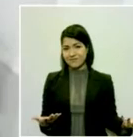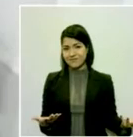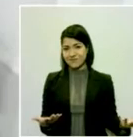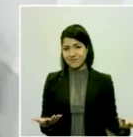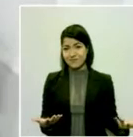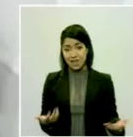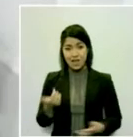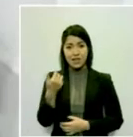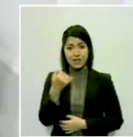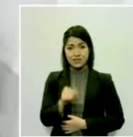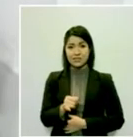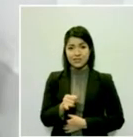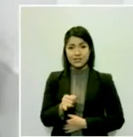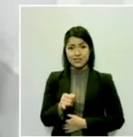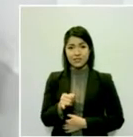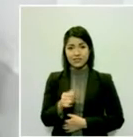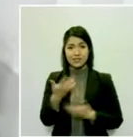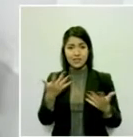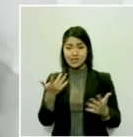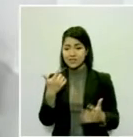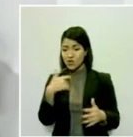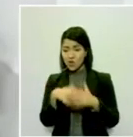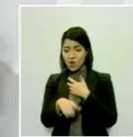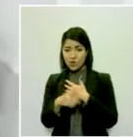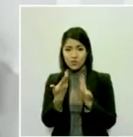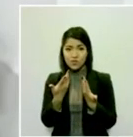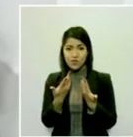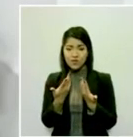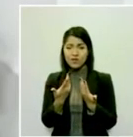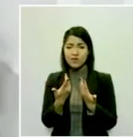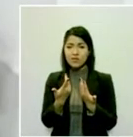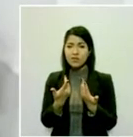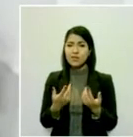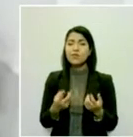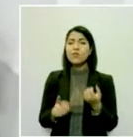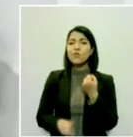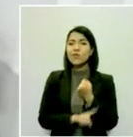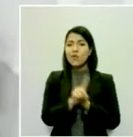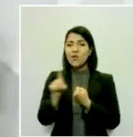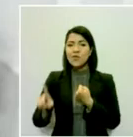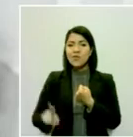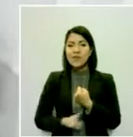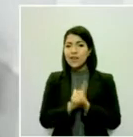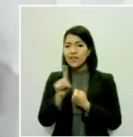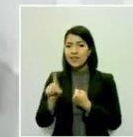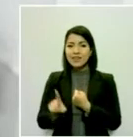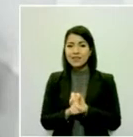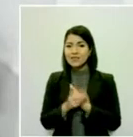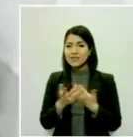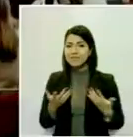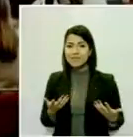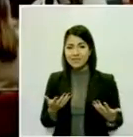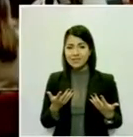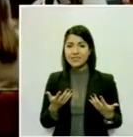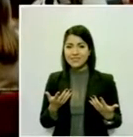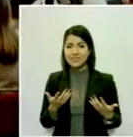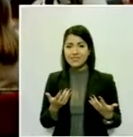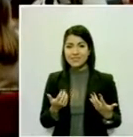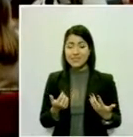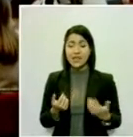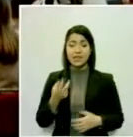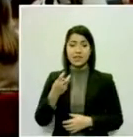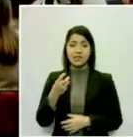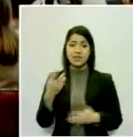De ese tamaño es la magnitud de los problemas a los